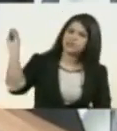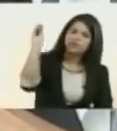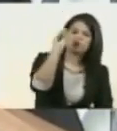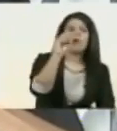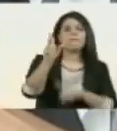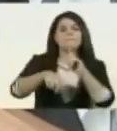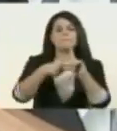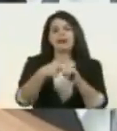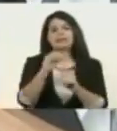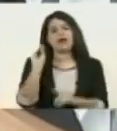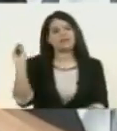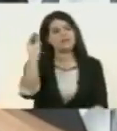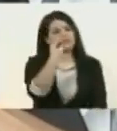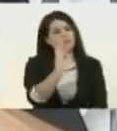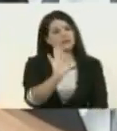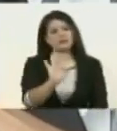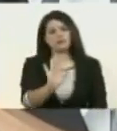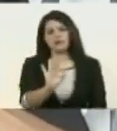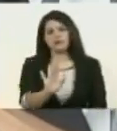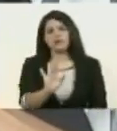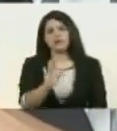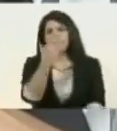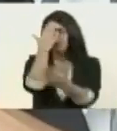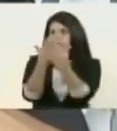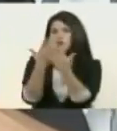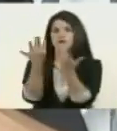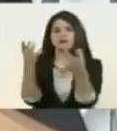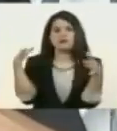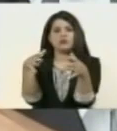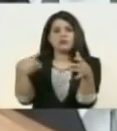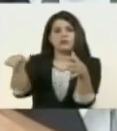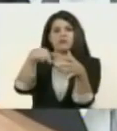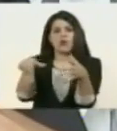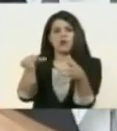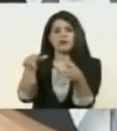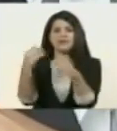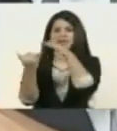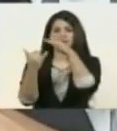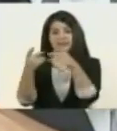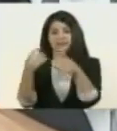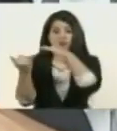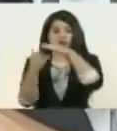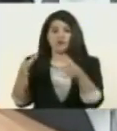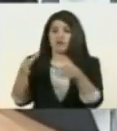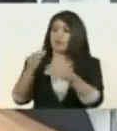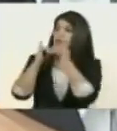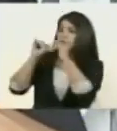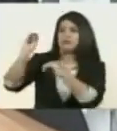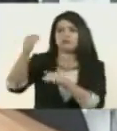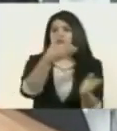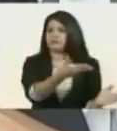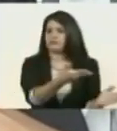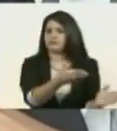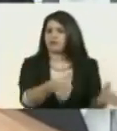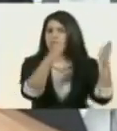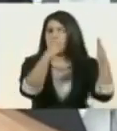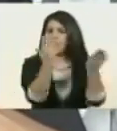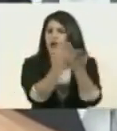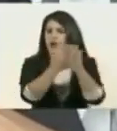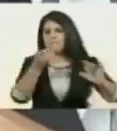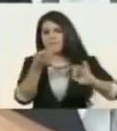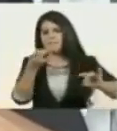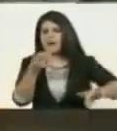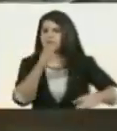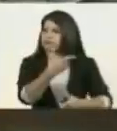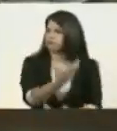en segundo lugar para denunciar ante los órganos del Estado estos ataques de los cuales ha sido objeto